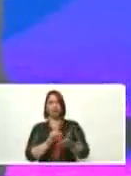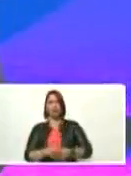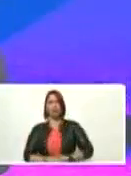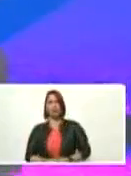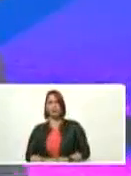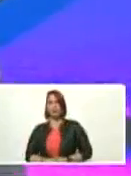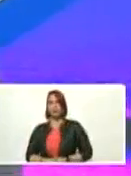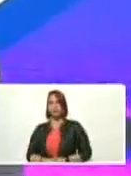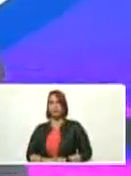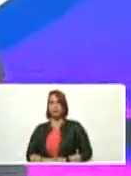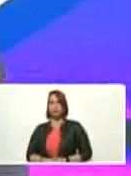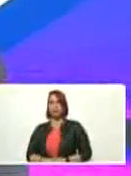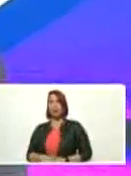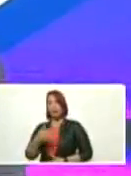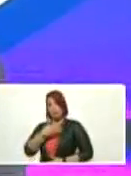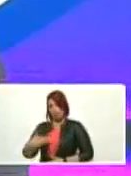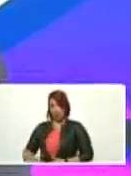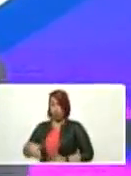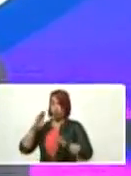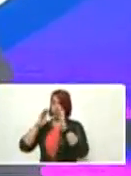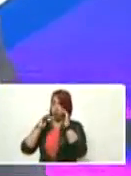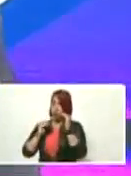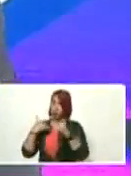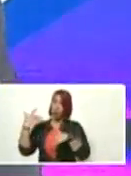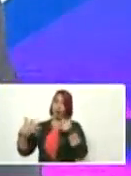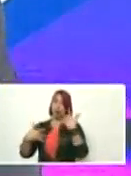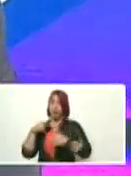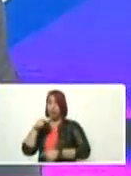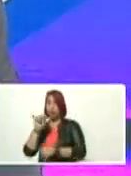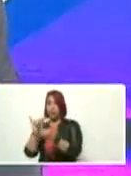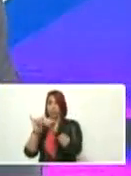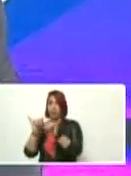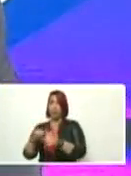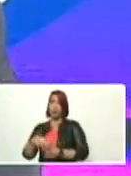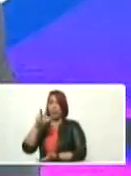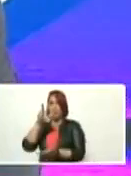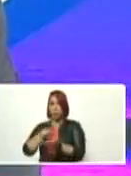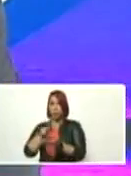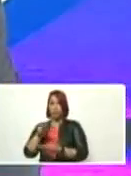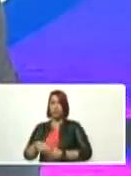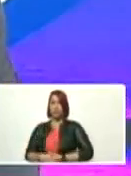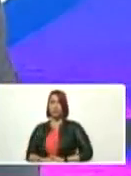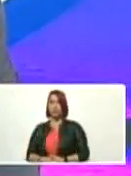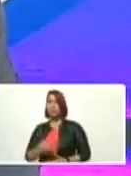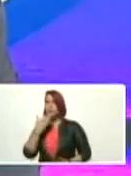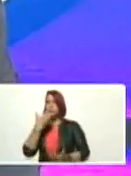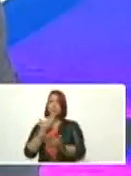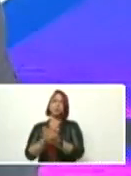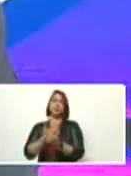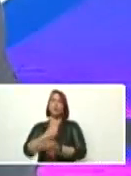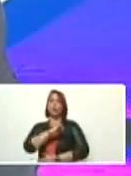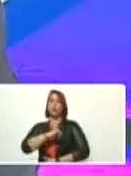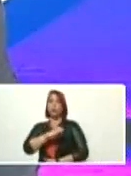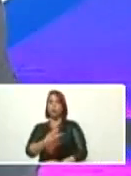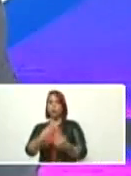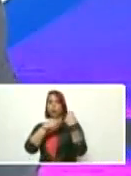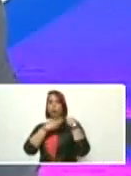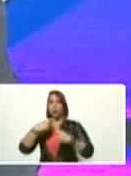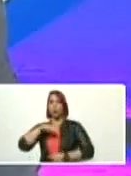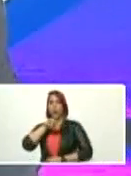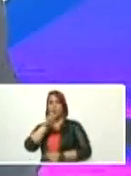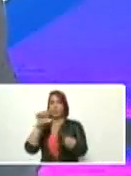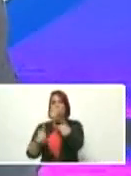Presidente, atendiendo a las actividades que usted aprobó, propuestas por la comisión que encabeza nuestra